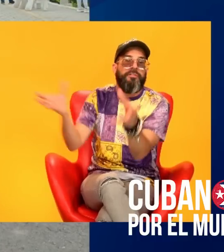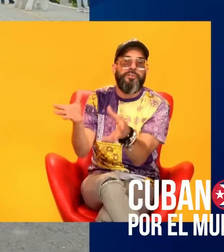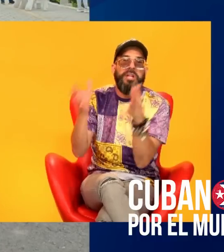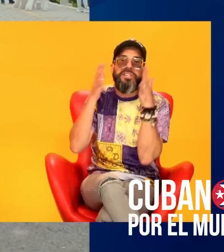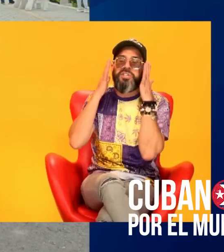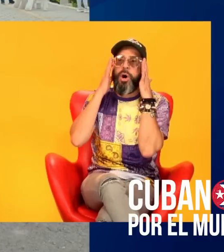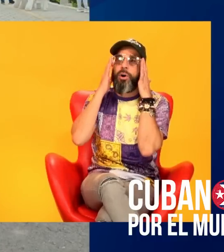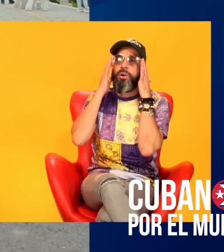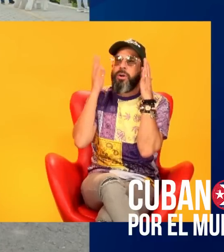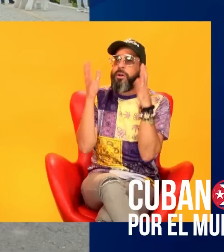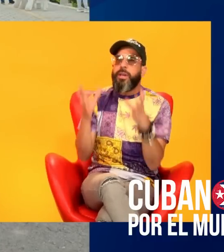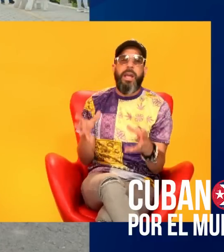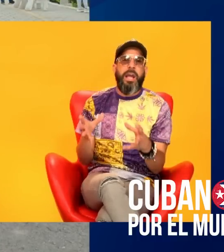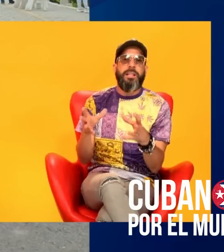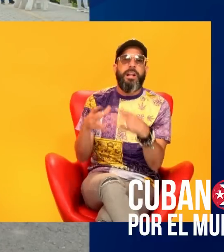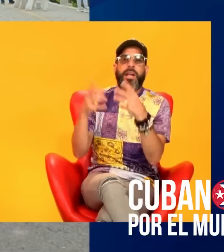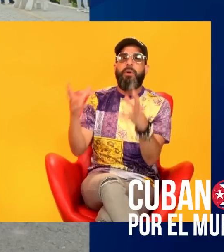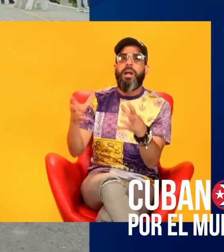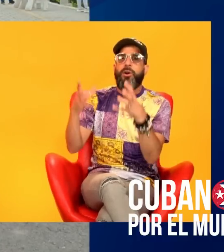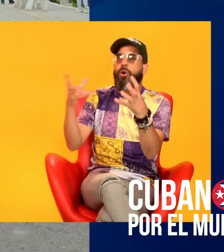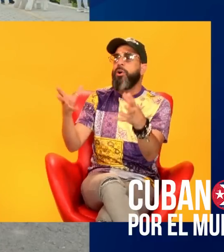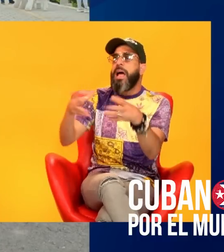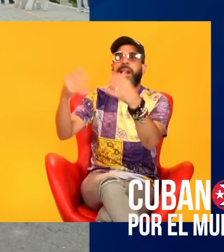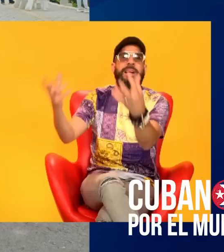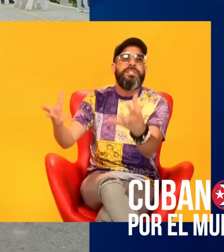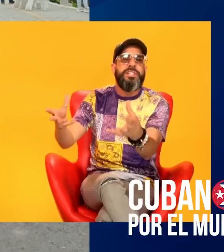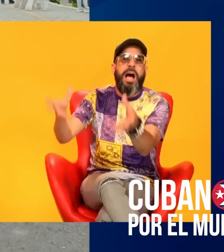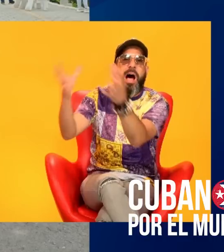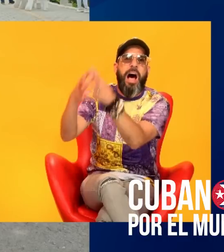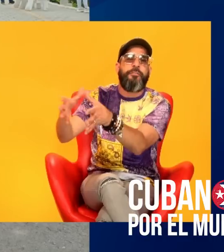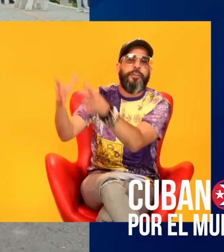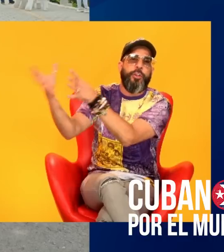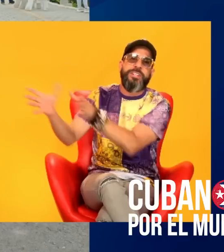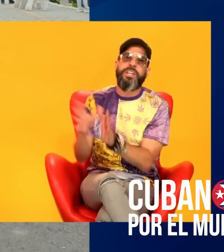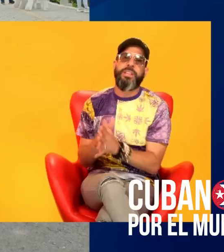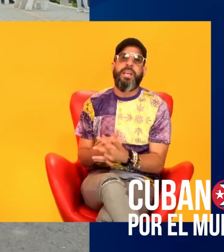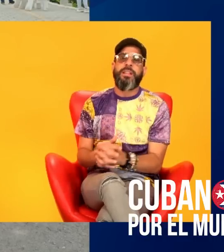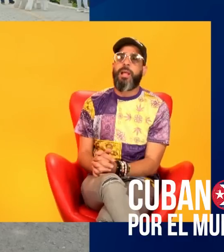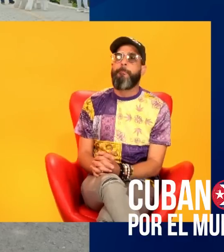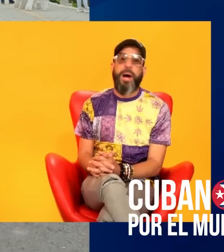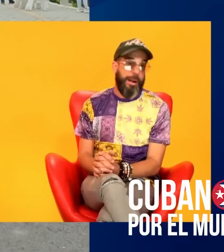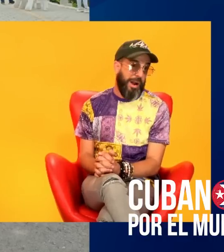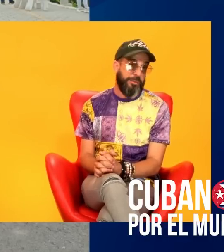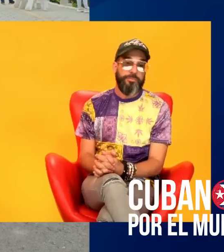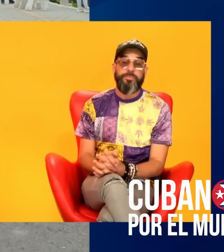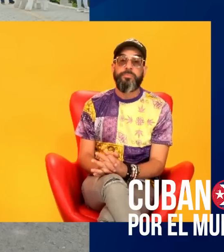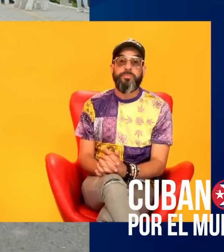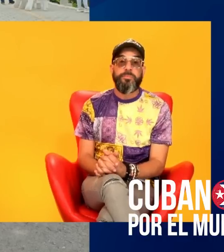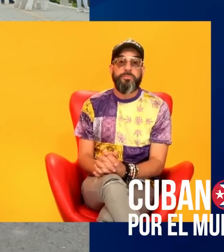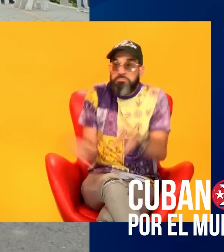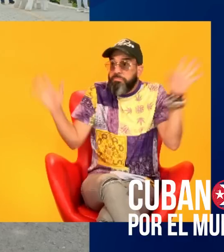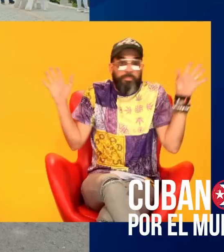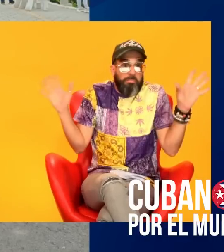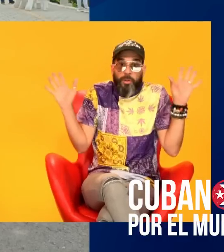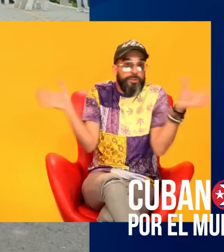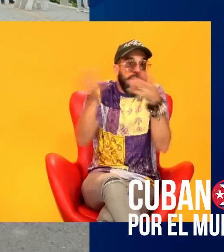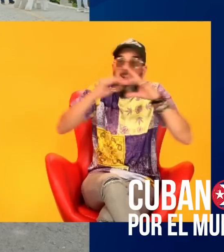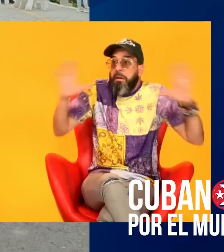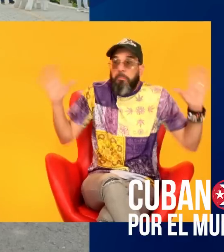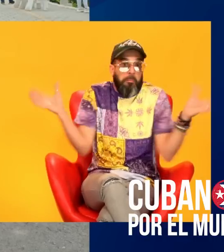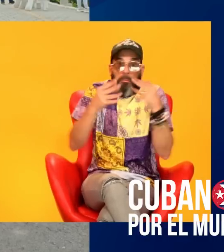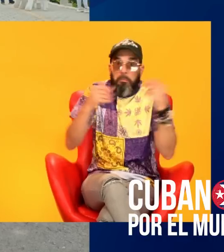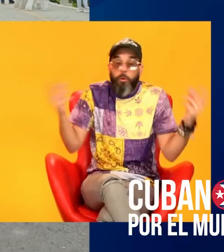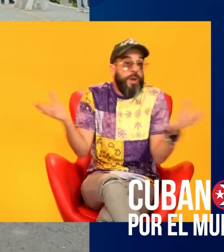una fundación que tiene que ver con la herencia afrodescendiente en Panamá. O